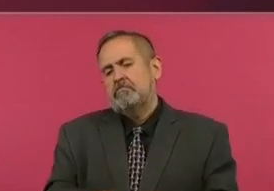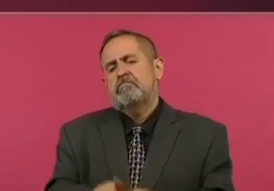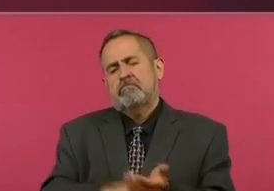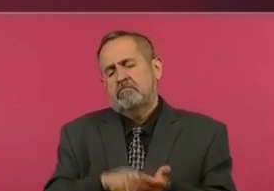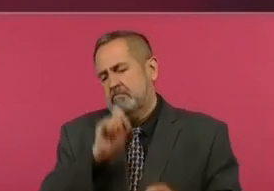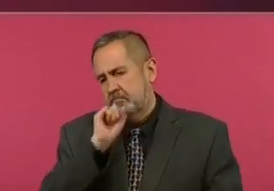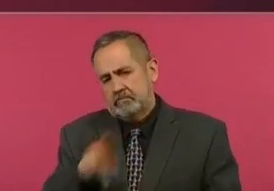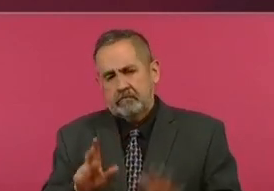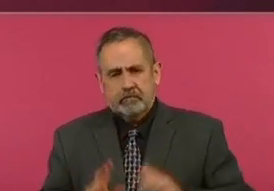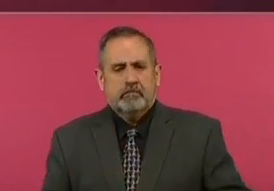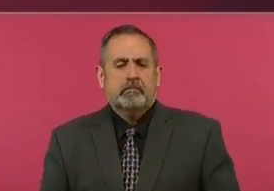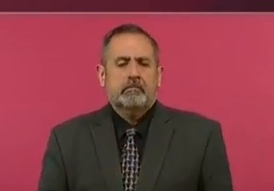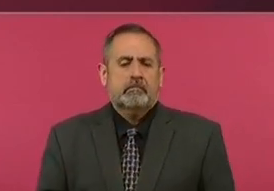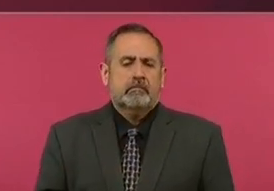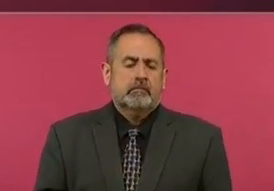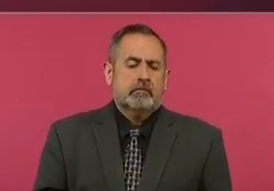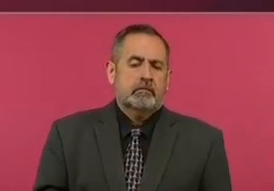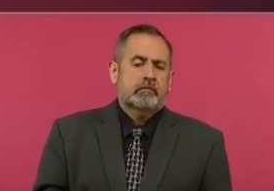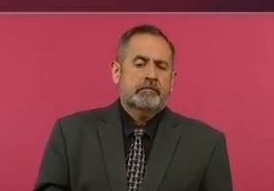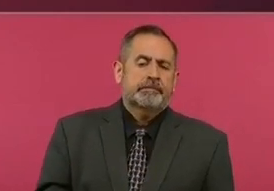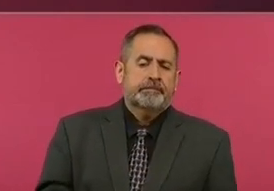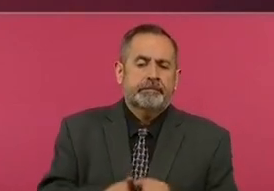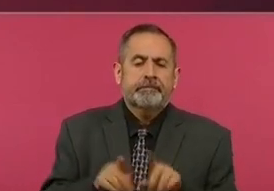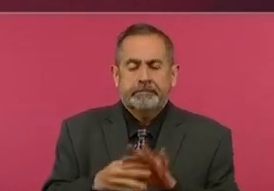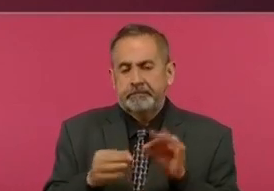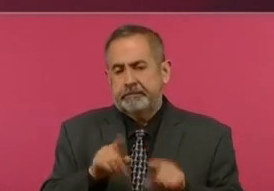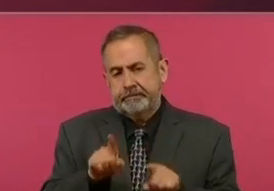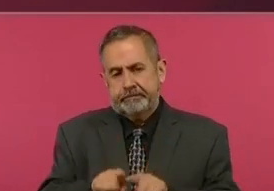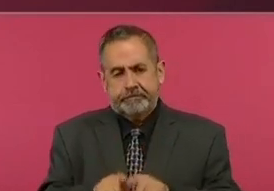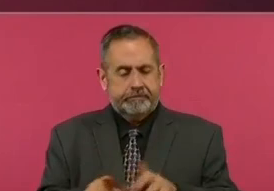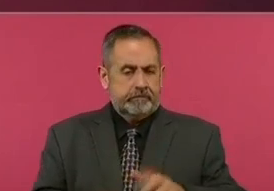asesinaron. Y